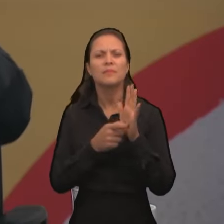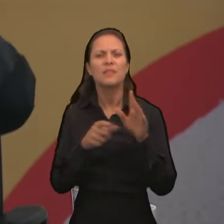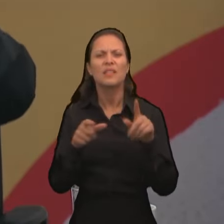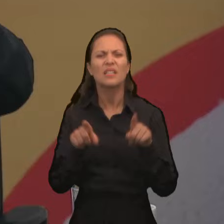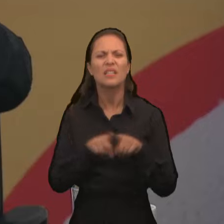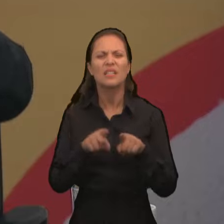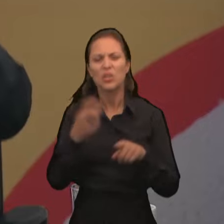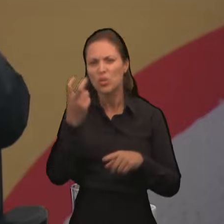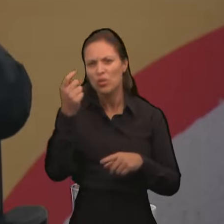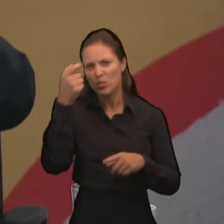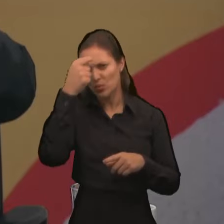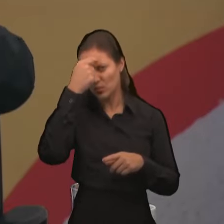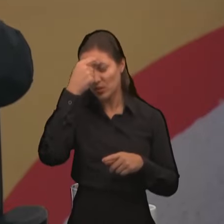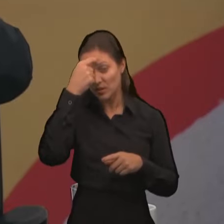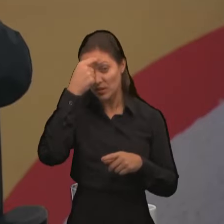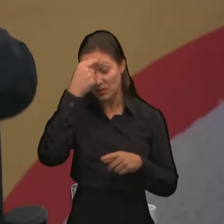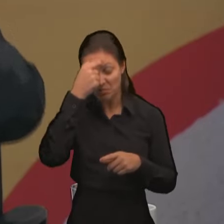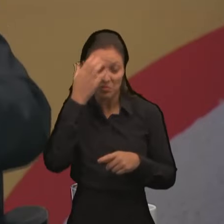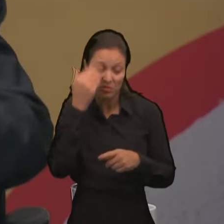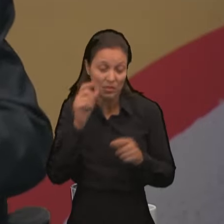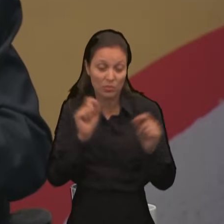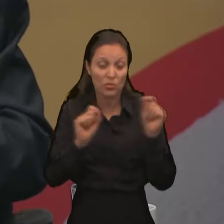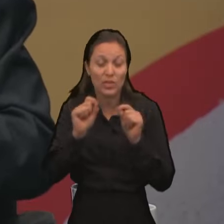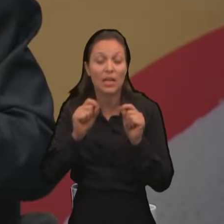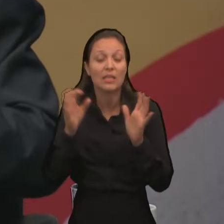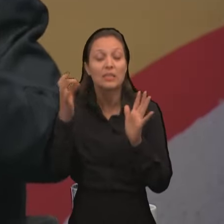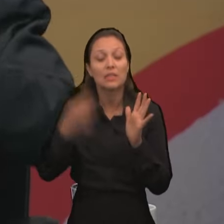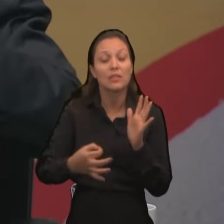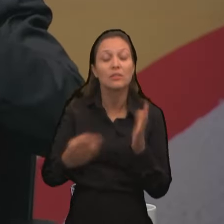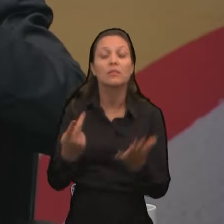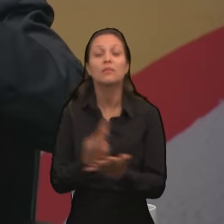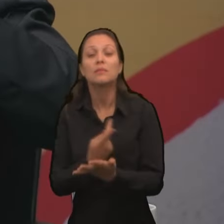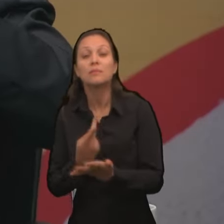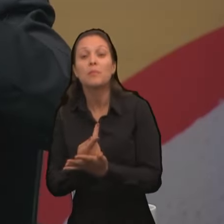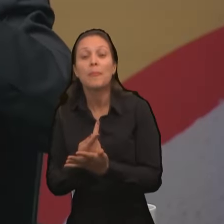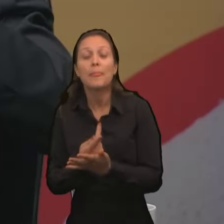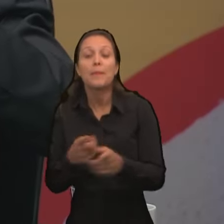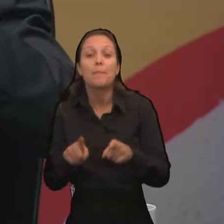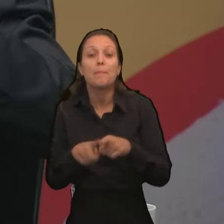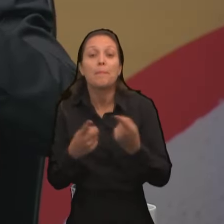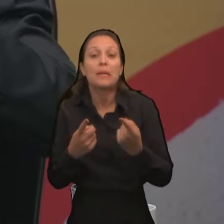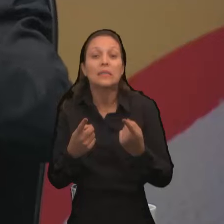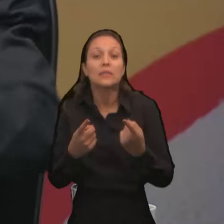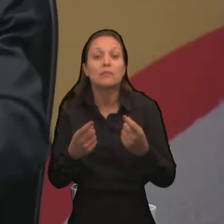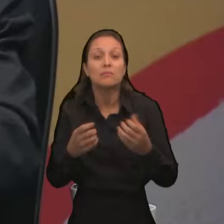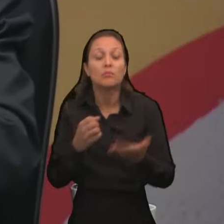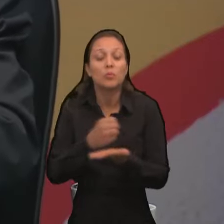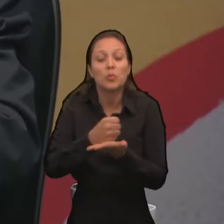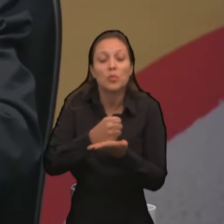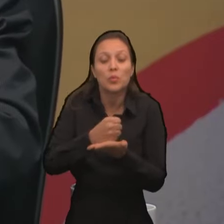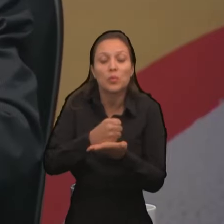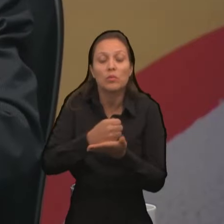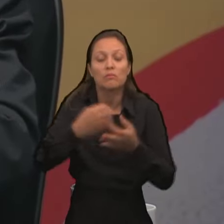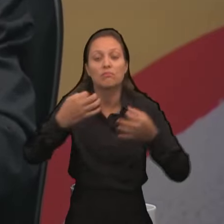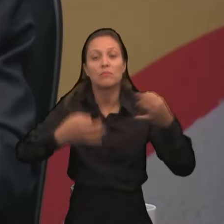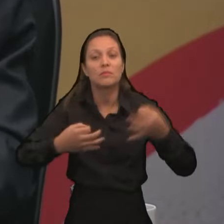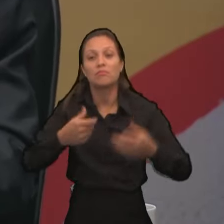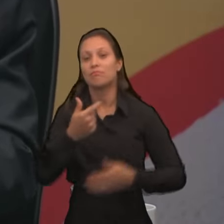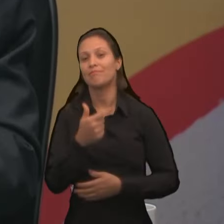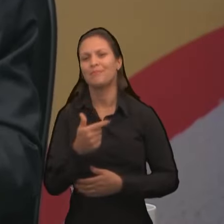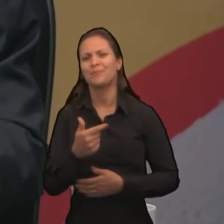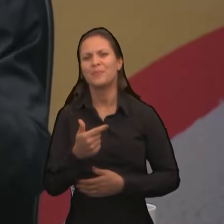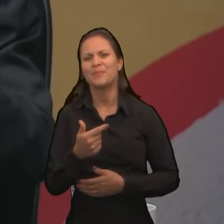no tiene conciencia de sí misma, no sabe lo que es bueno y lo que es malo, ni siquiera tiene un sentido común. La